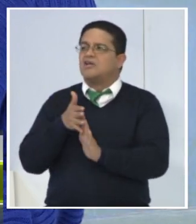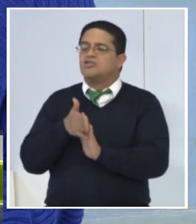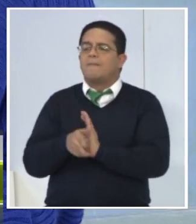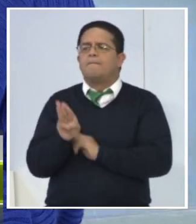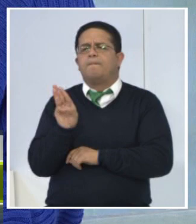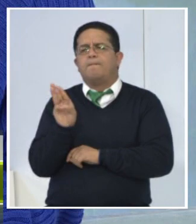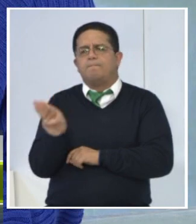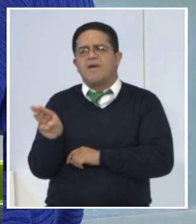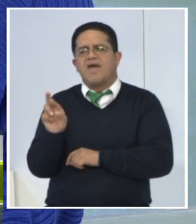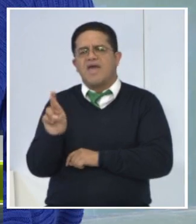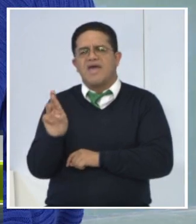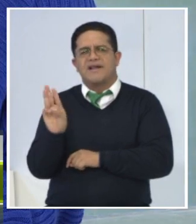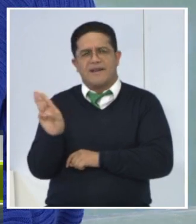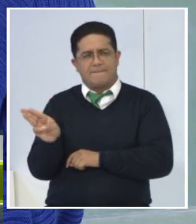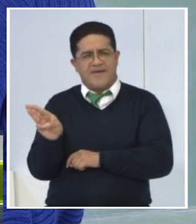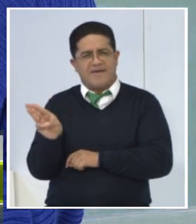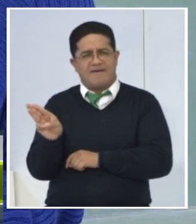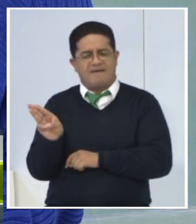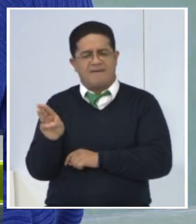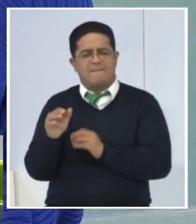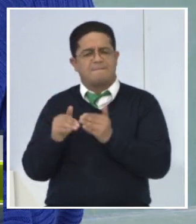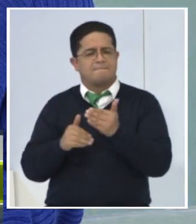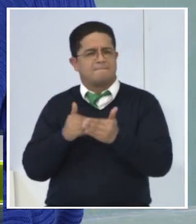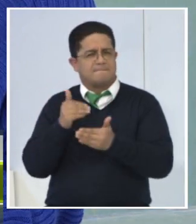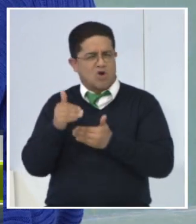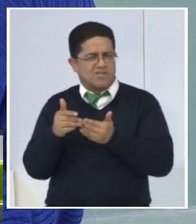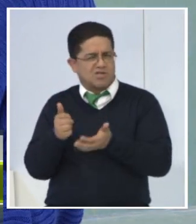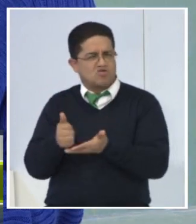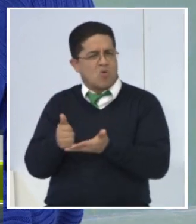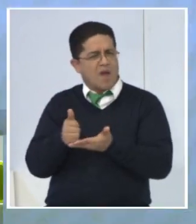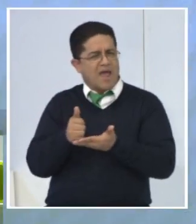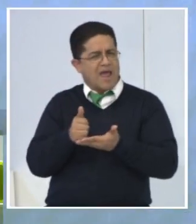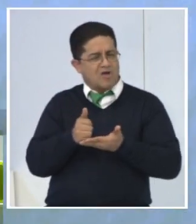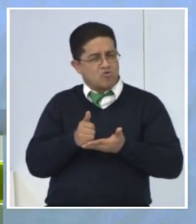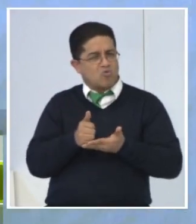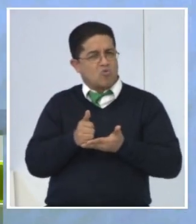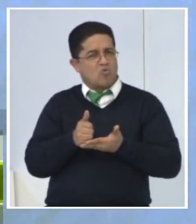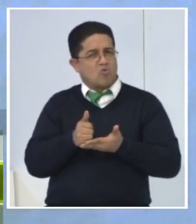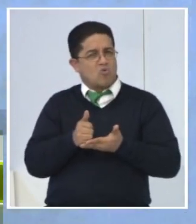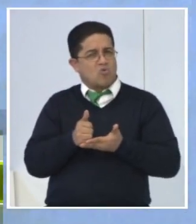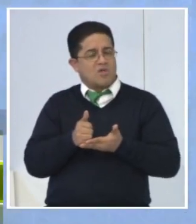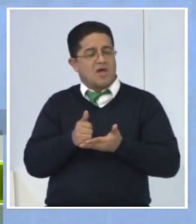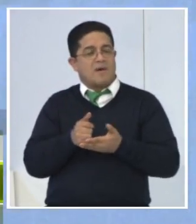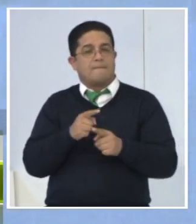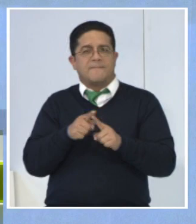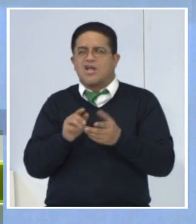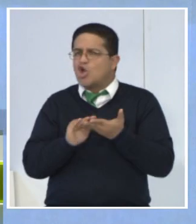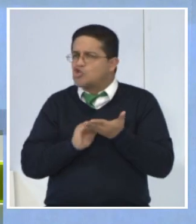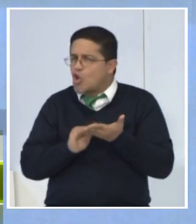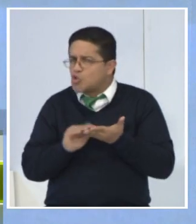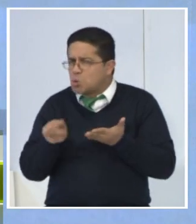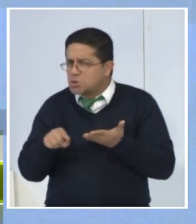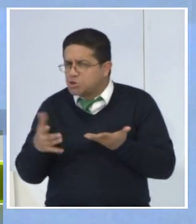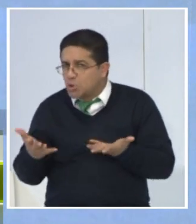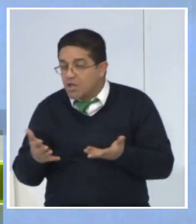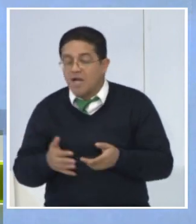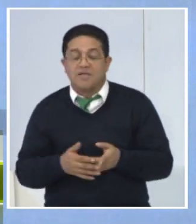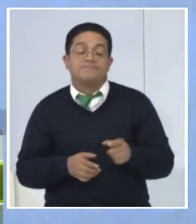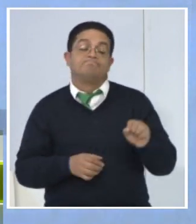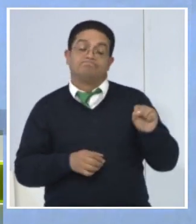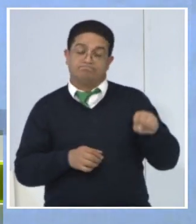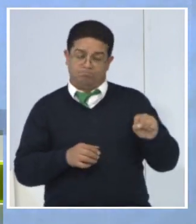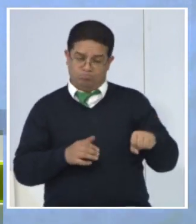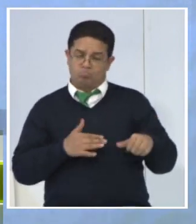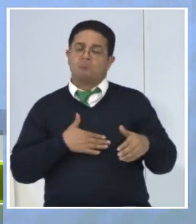rico en plaqueta que nos nombraba hace rato, es un proceso paliativo y de acompañamiento para el tratamiento, pero no una solución, ¿o sí? Sí, puede ser una solución.